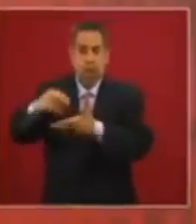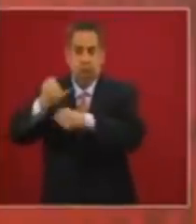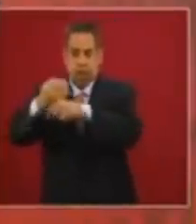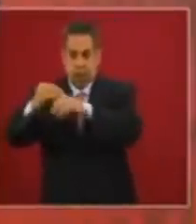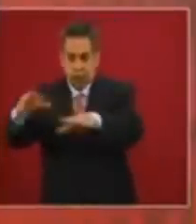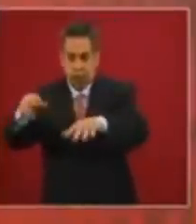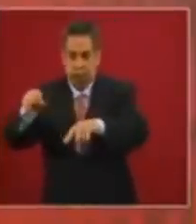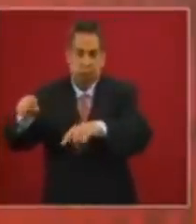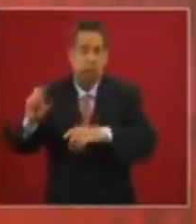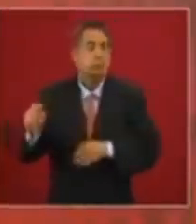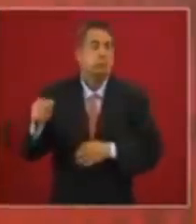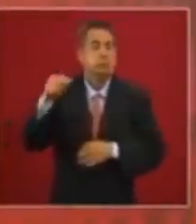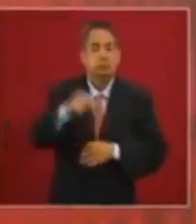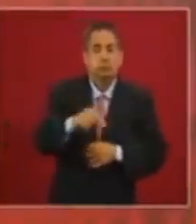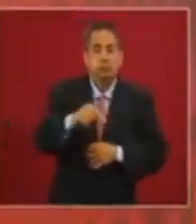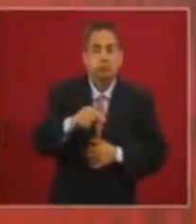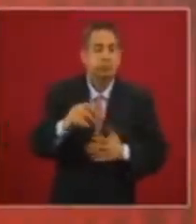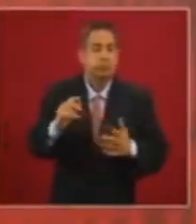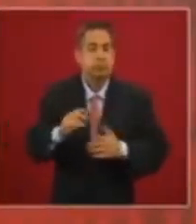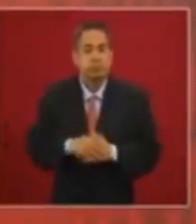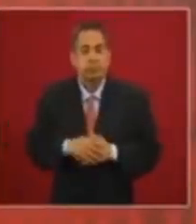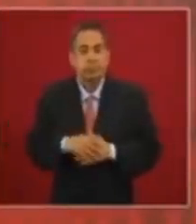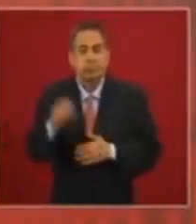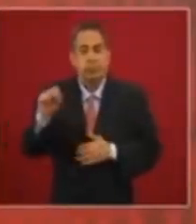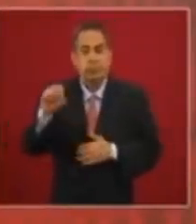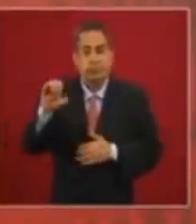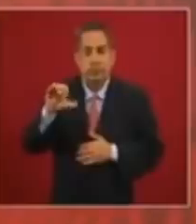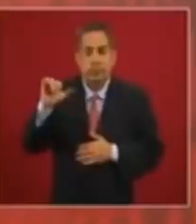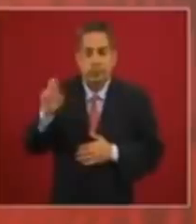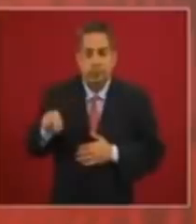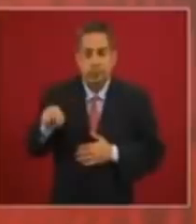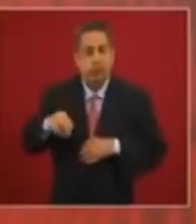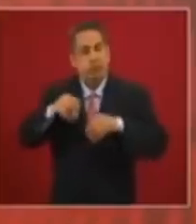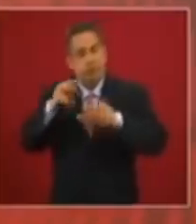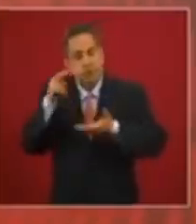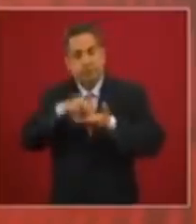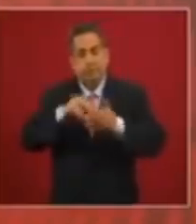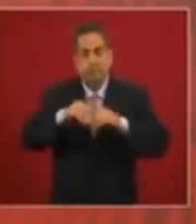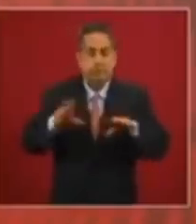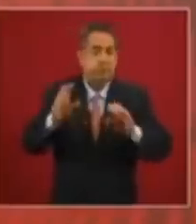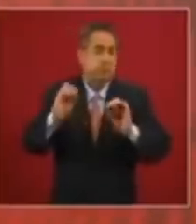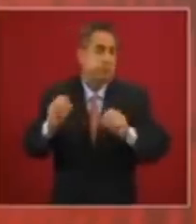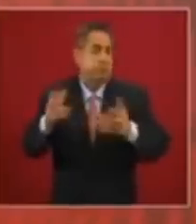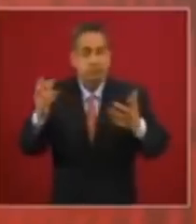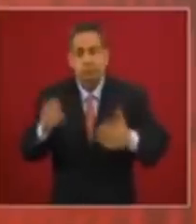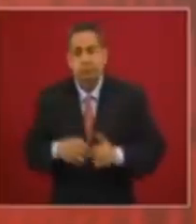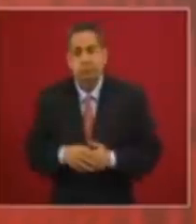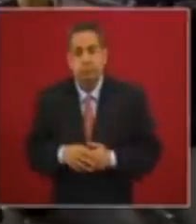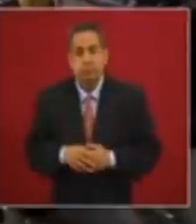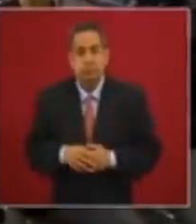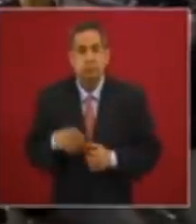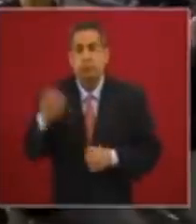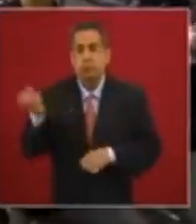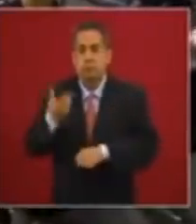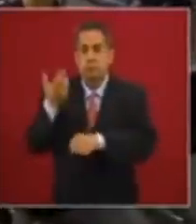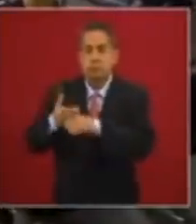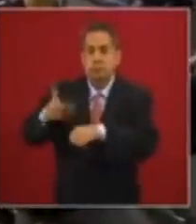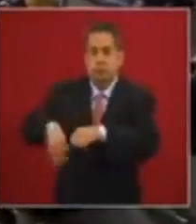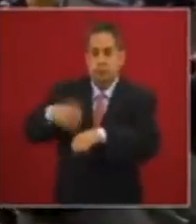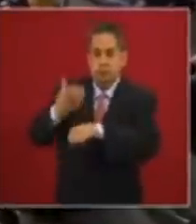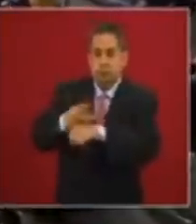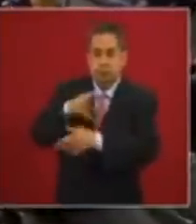o en la Suprema Corte, o en